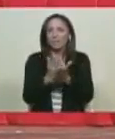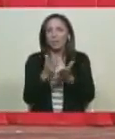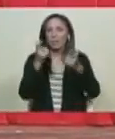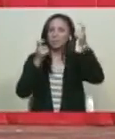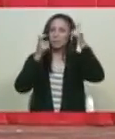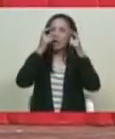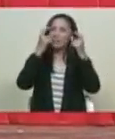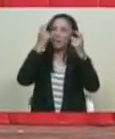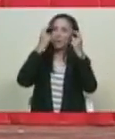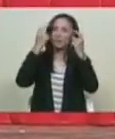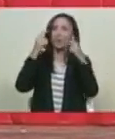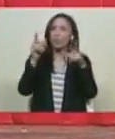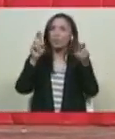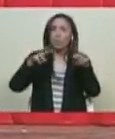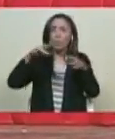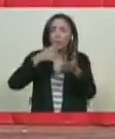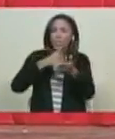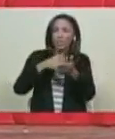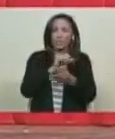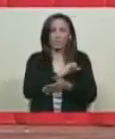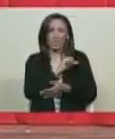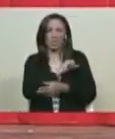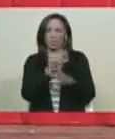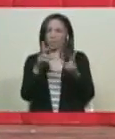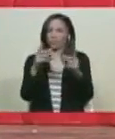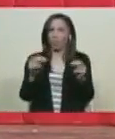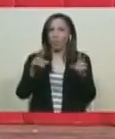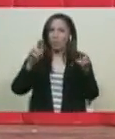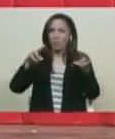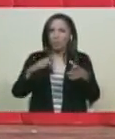y que no se ha dejado intimidar por nadie,